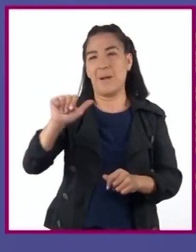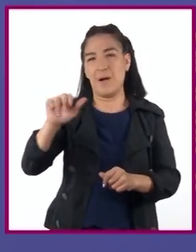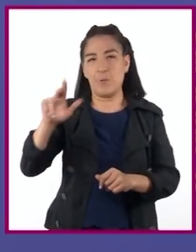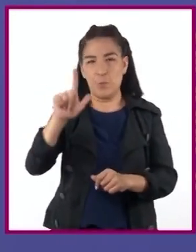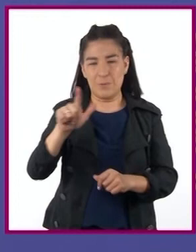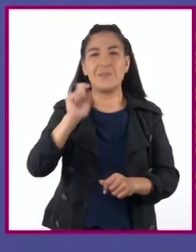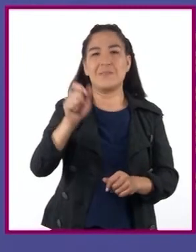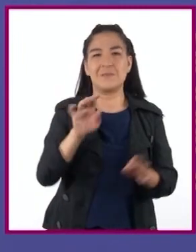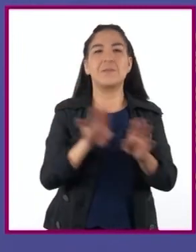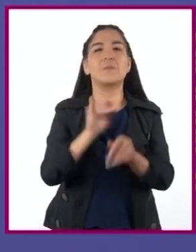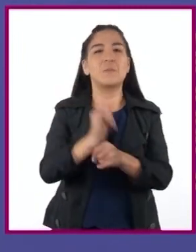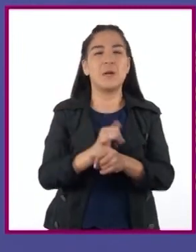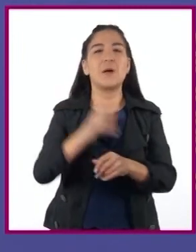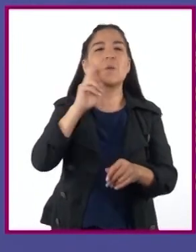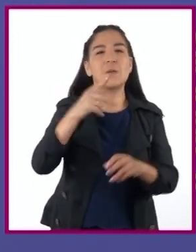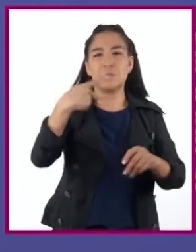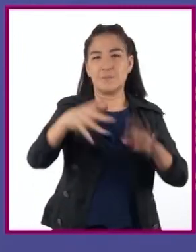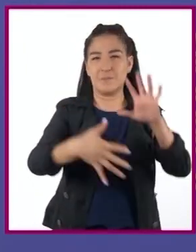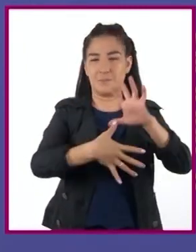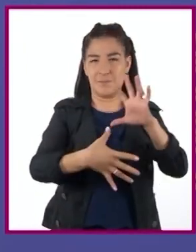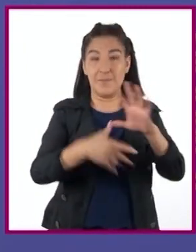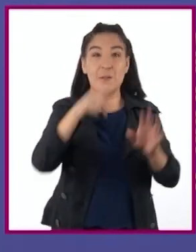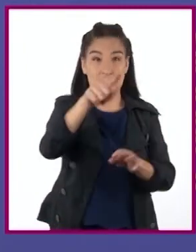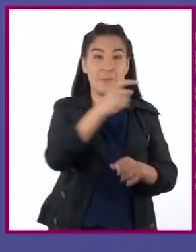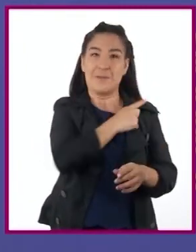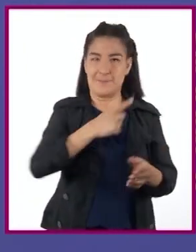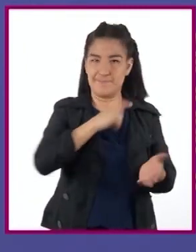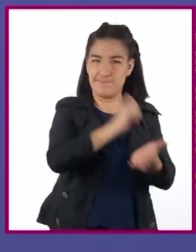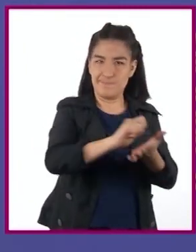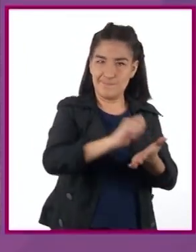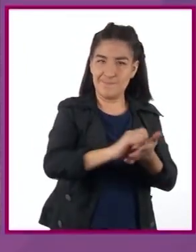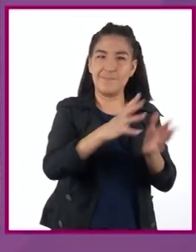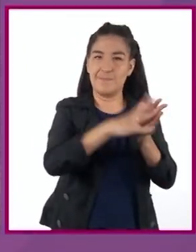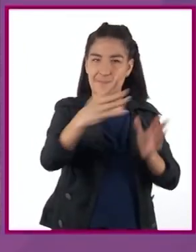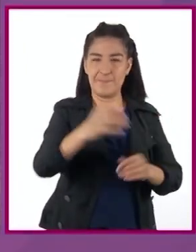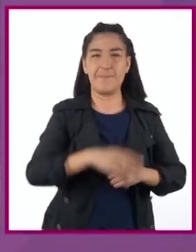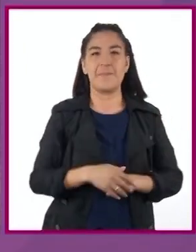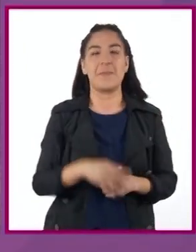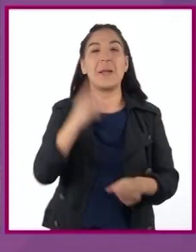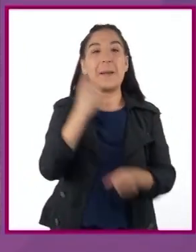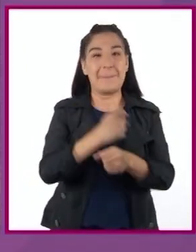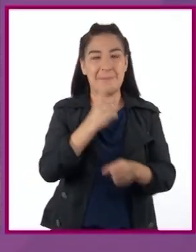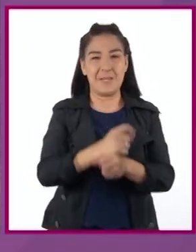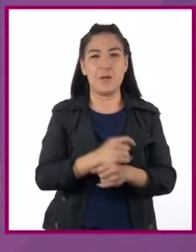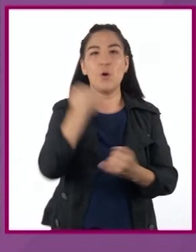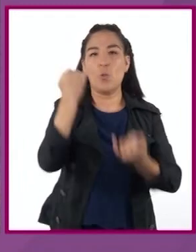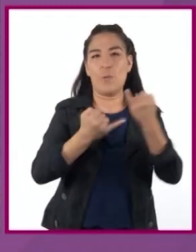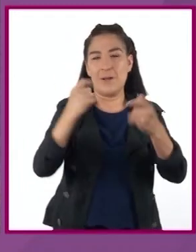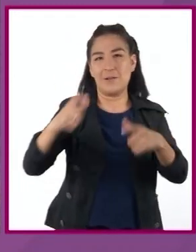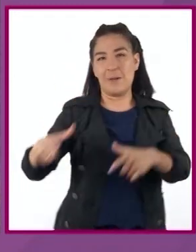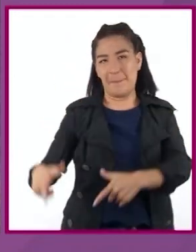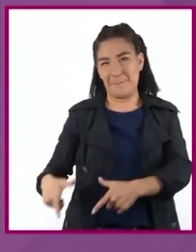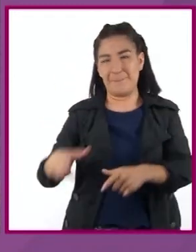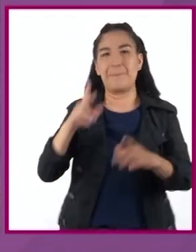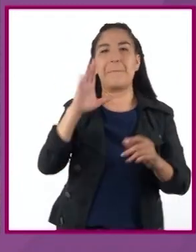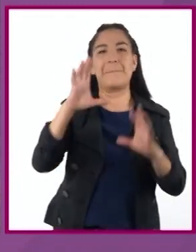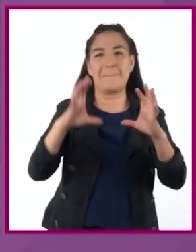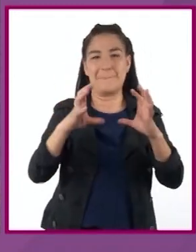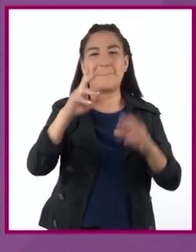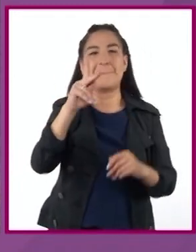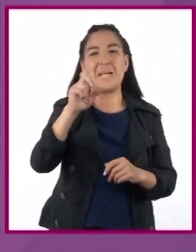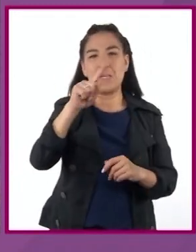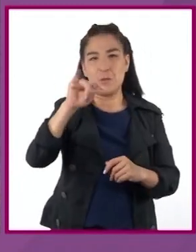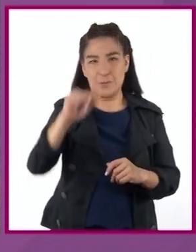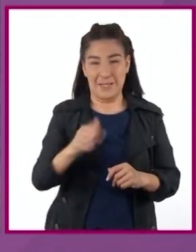algunos rasgos comunes en Mesoamérica. Tome nota. 1. El juego de pelota, el cual se extendió por toda